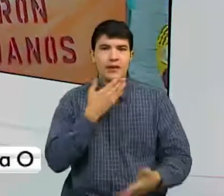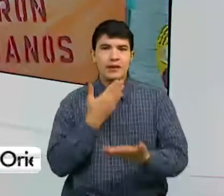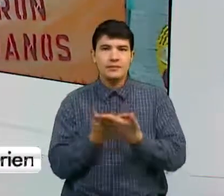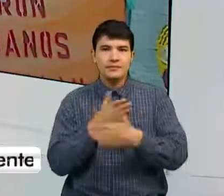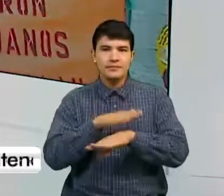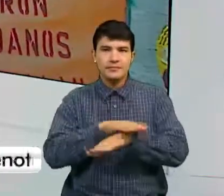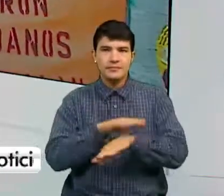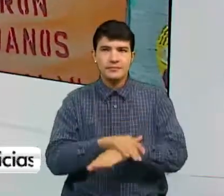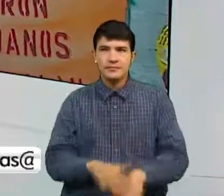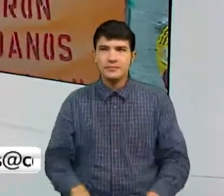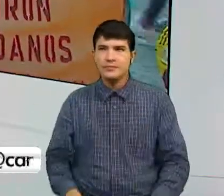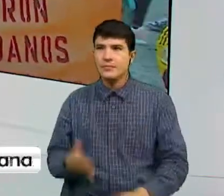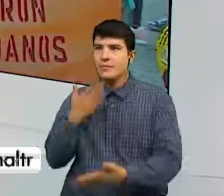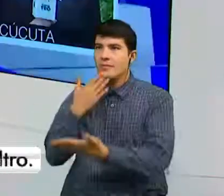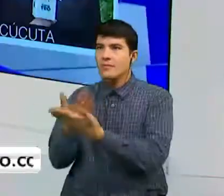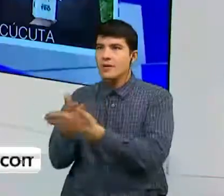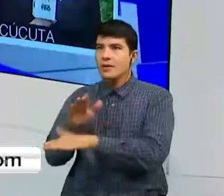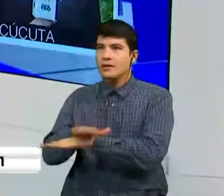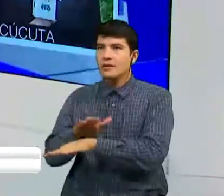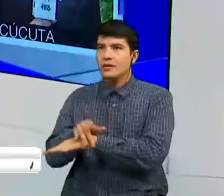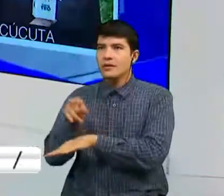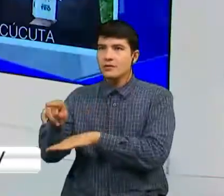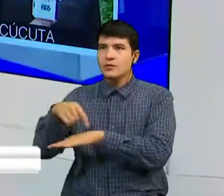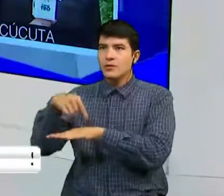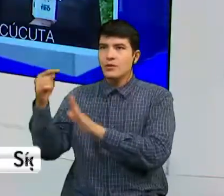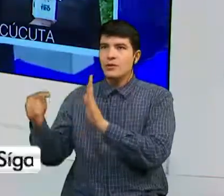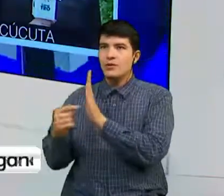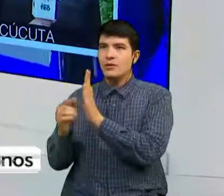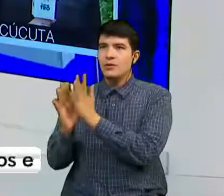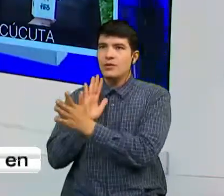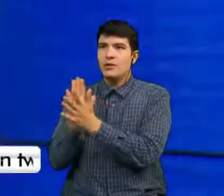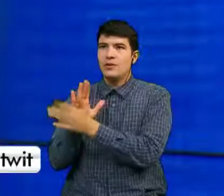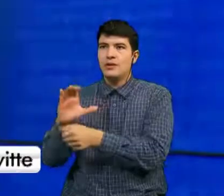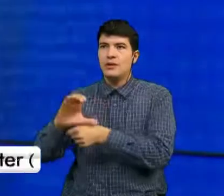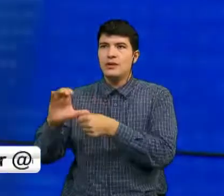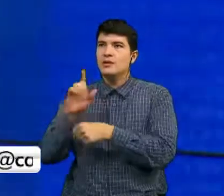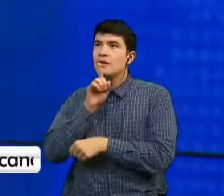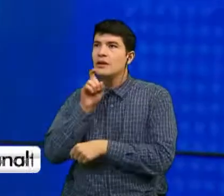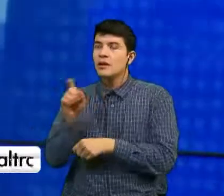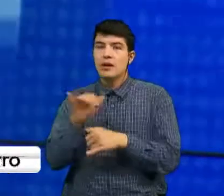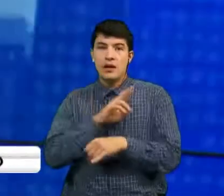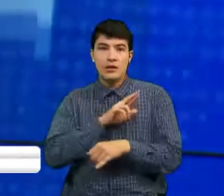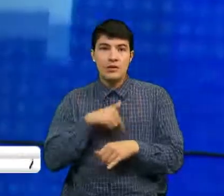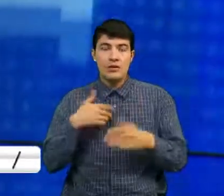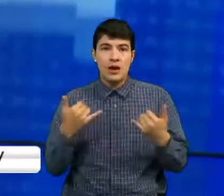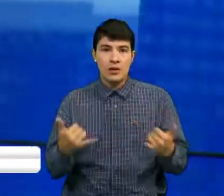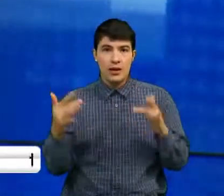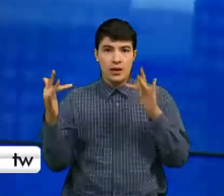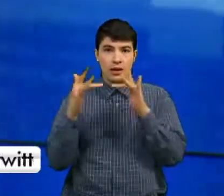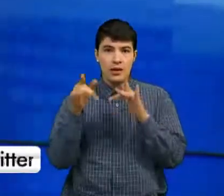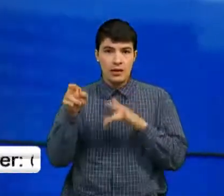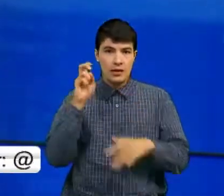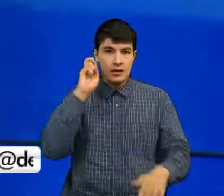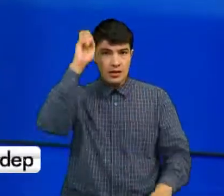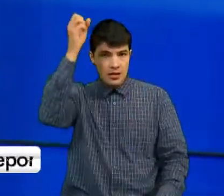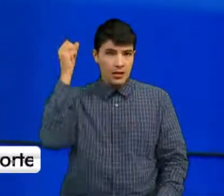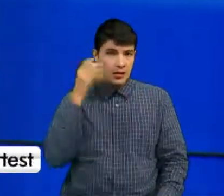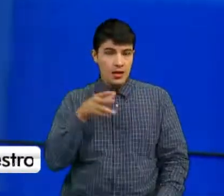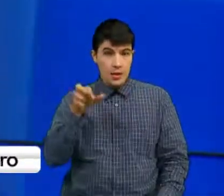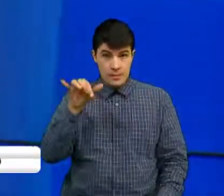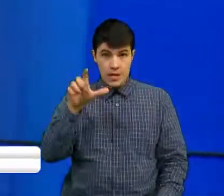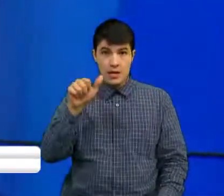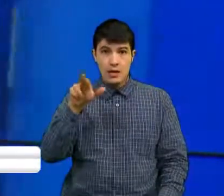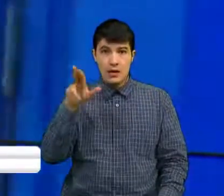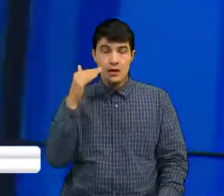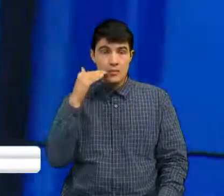Muy buenas tardes. Eduard, buenas tardes por su completo informe desde la ciudad de Bucaramanga. Y nos vamos al norte de Santander porque nuestra compañera Pilar Velázquez